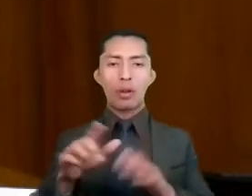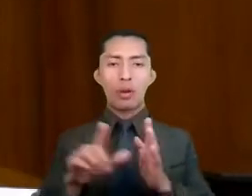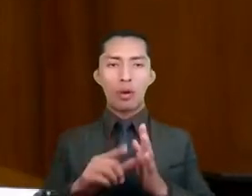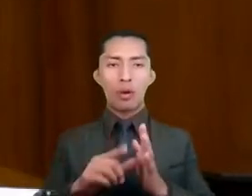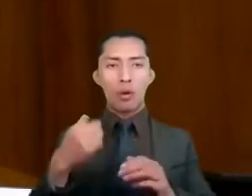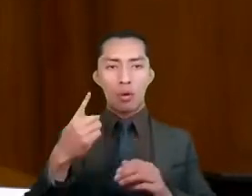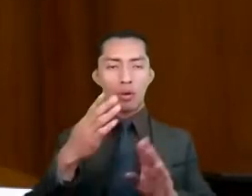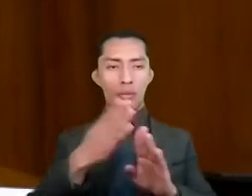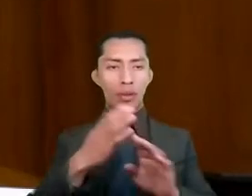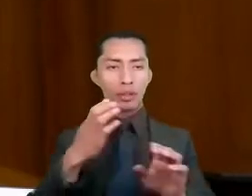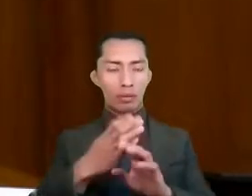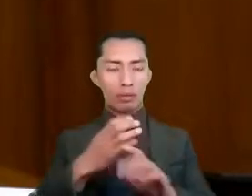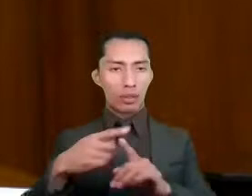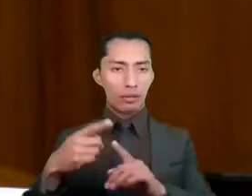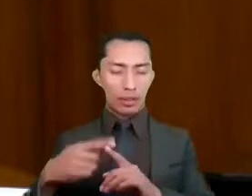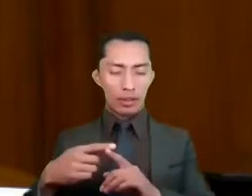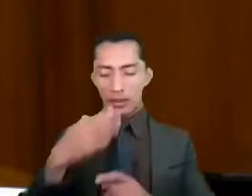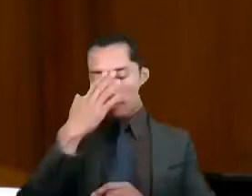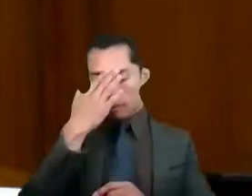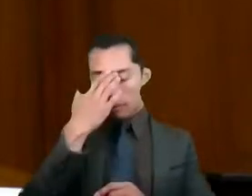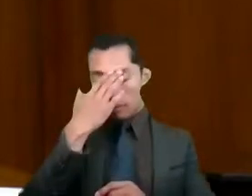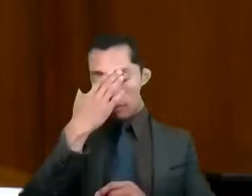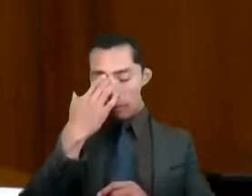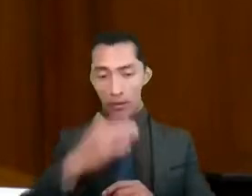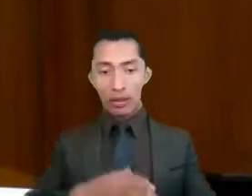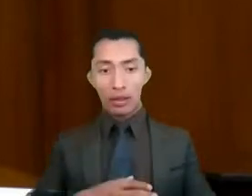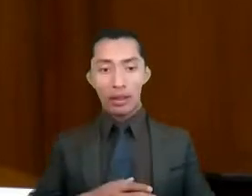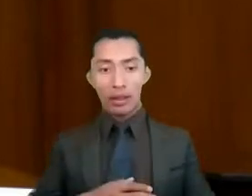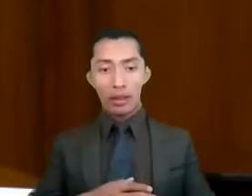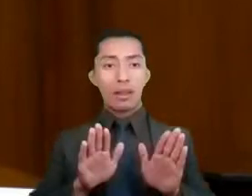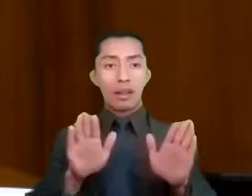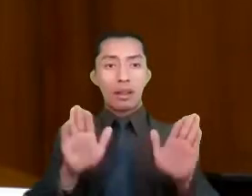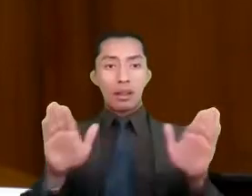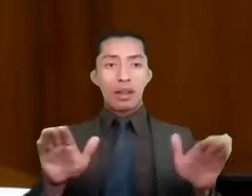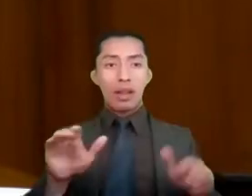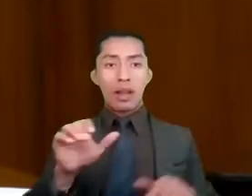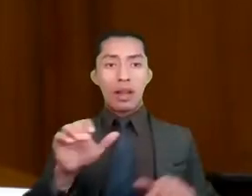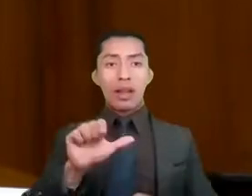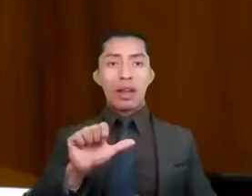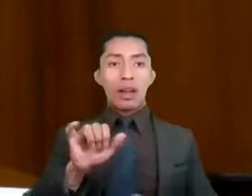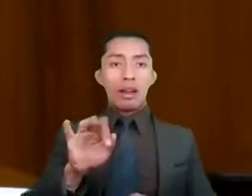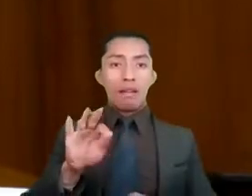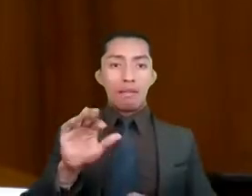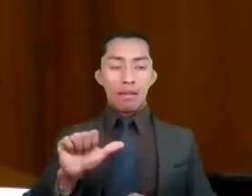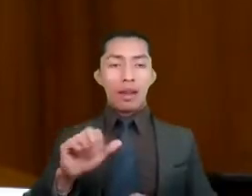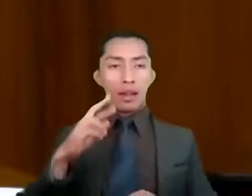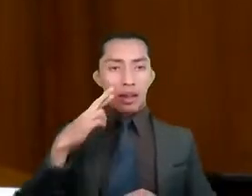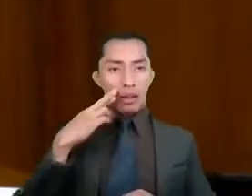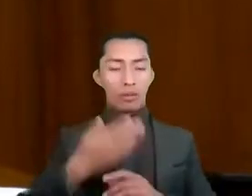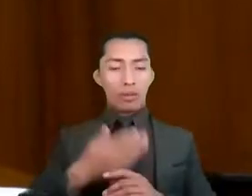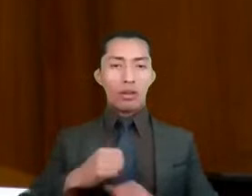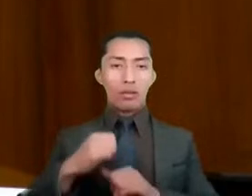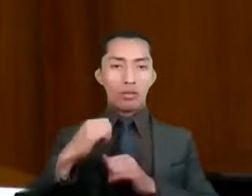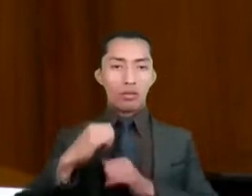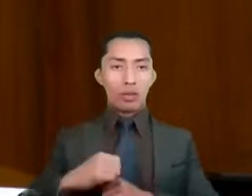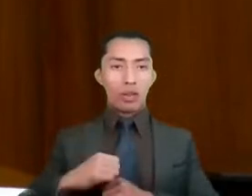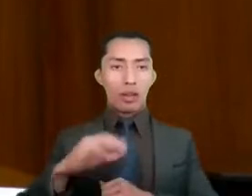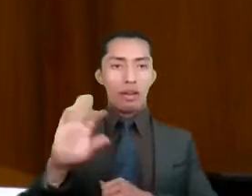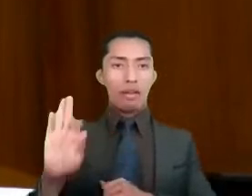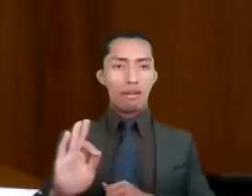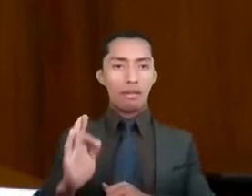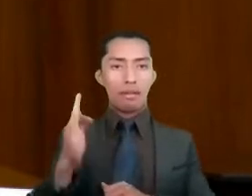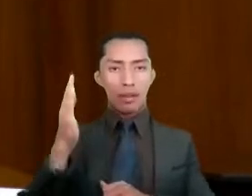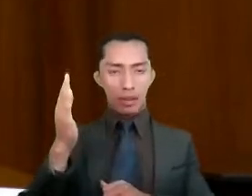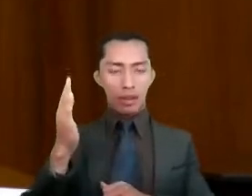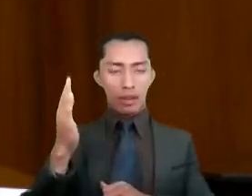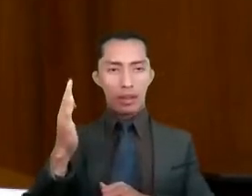Tecámac. El Aeropuerto Internacional Felipe Ángeles es administrado por autoridad federal y obviamente el Aeropuerto de la Ciudad de